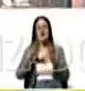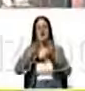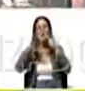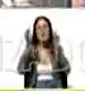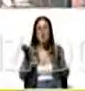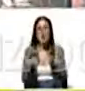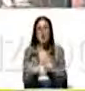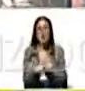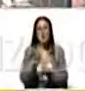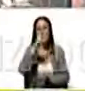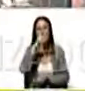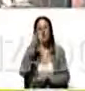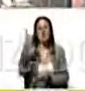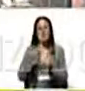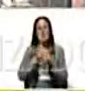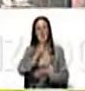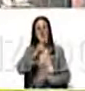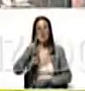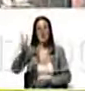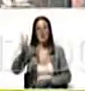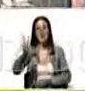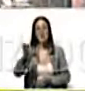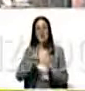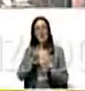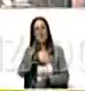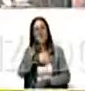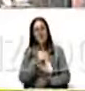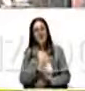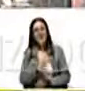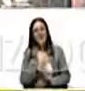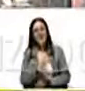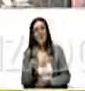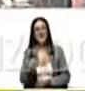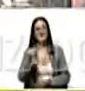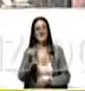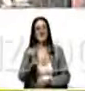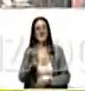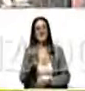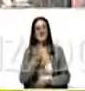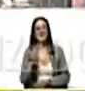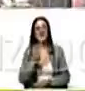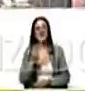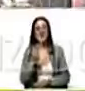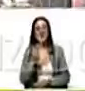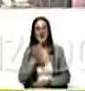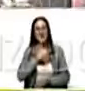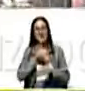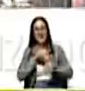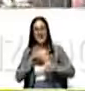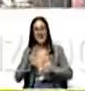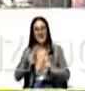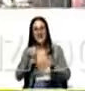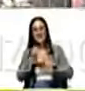mundo en el año 2022. ¿Y dónde es? En Venezuela, aquí, en nuestra tierra.